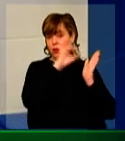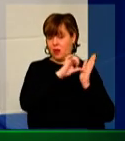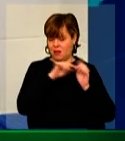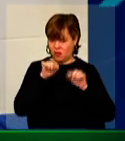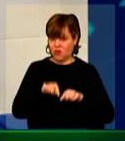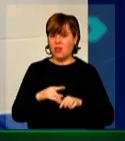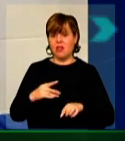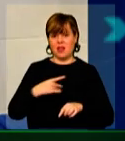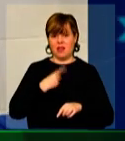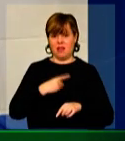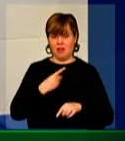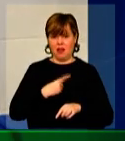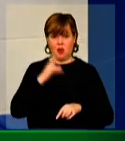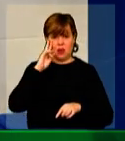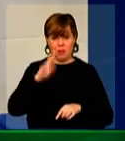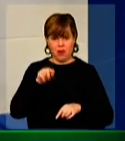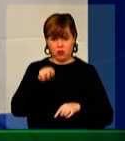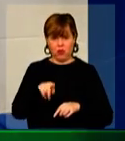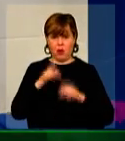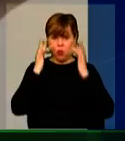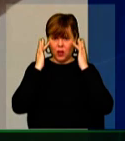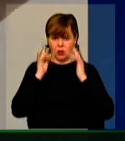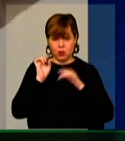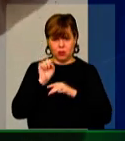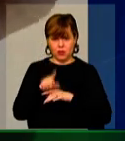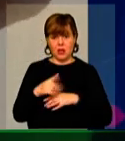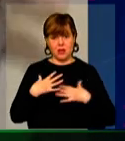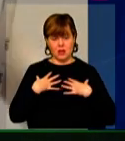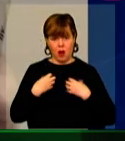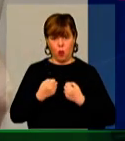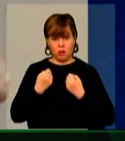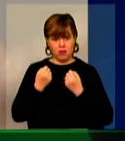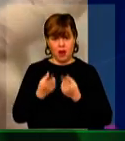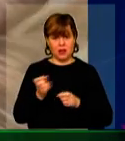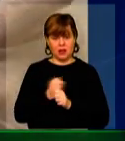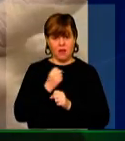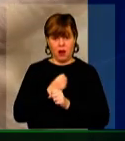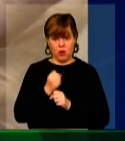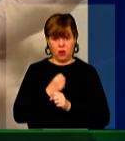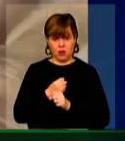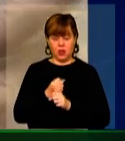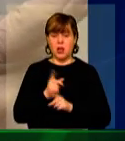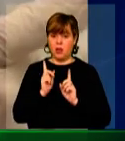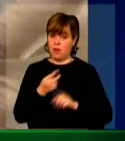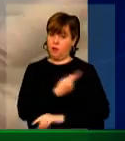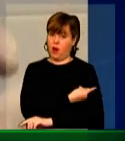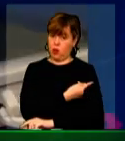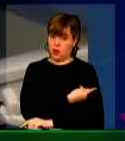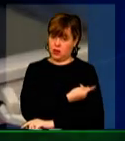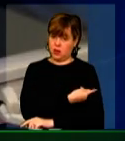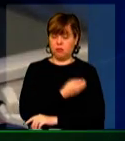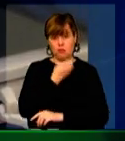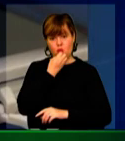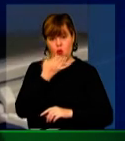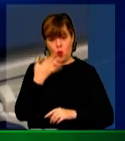respeto y darles oportunidades de educación, de salud, de trabajo y de vacunarse nos parece una buena